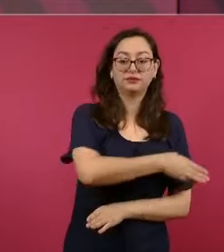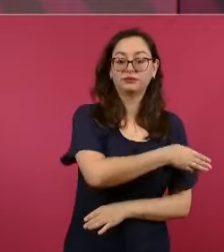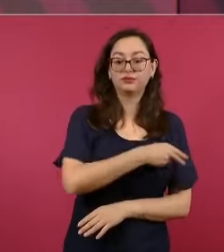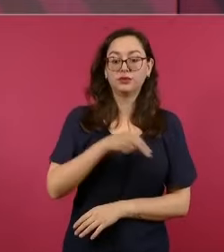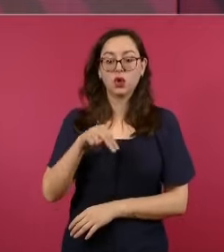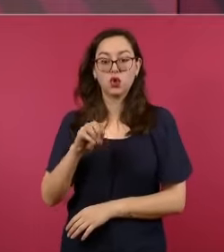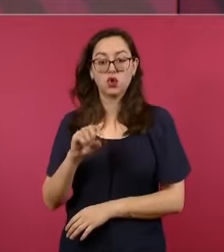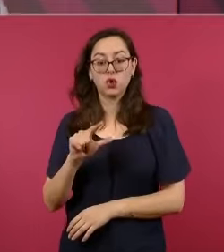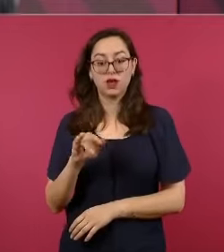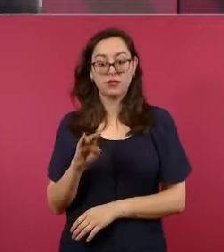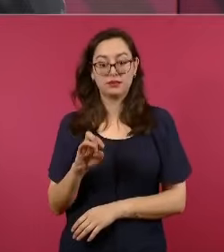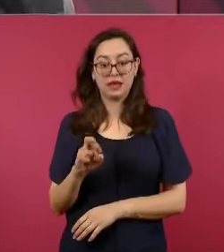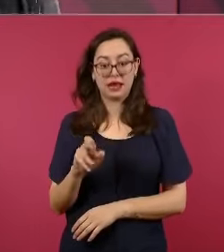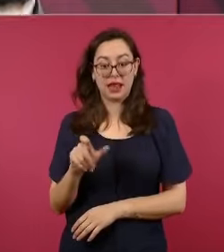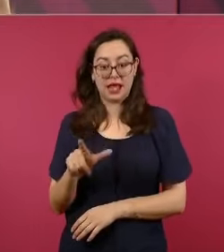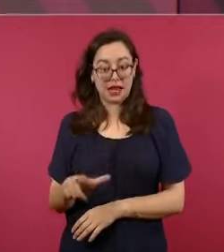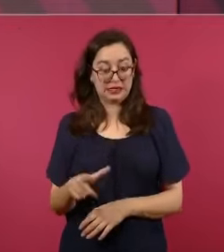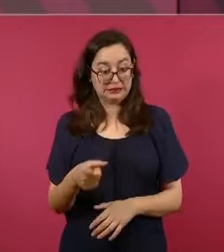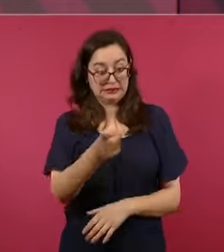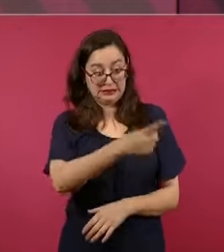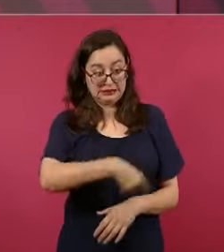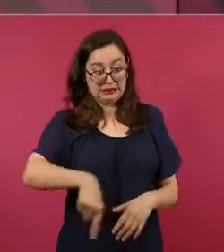ellos formaban